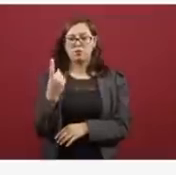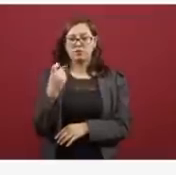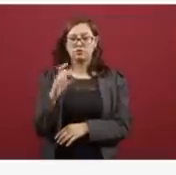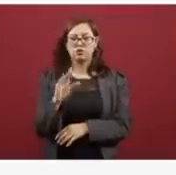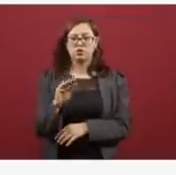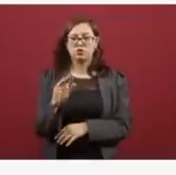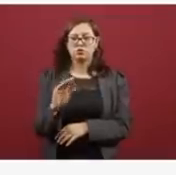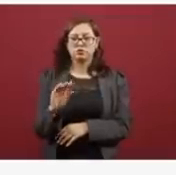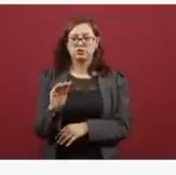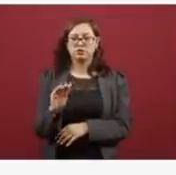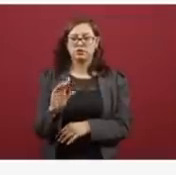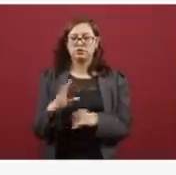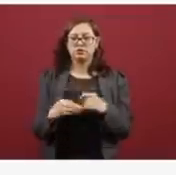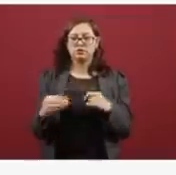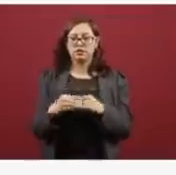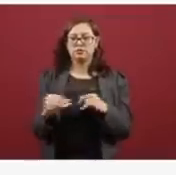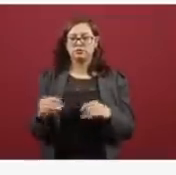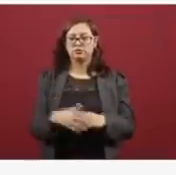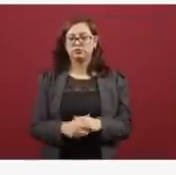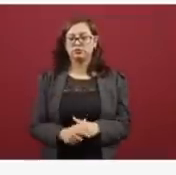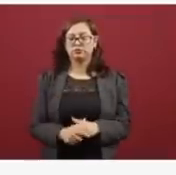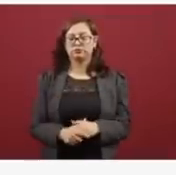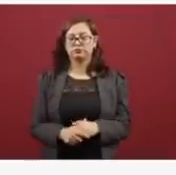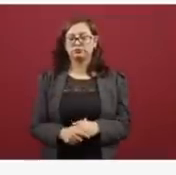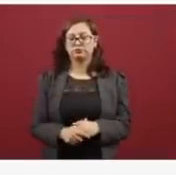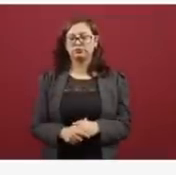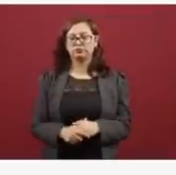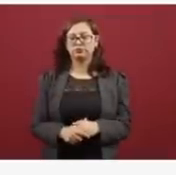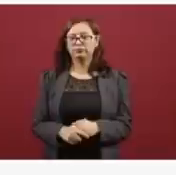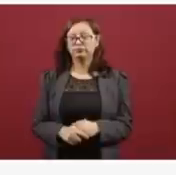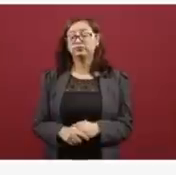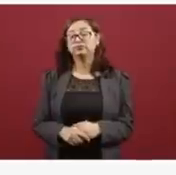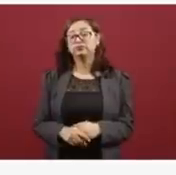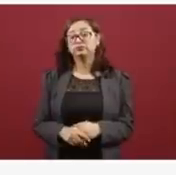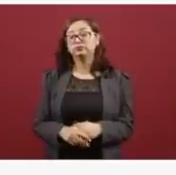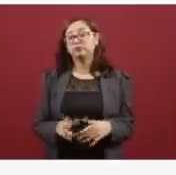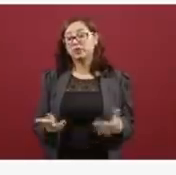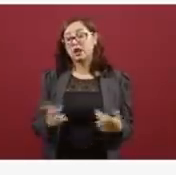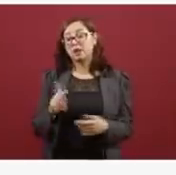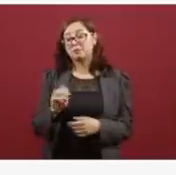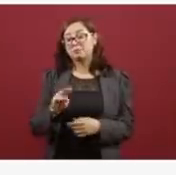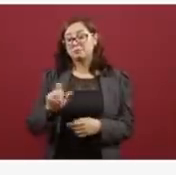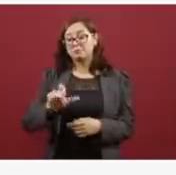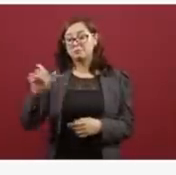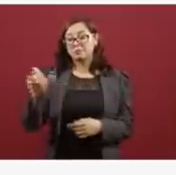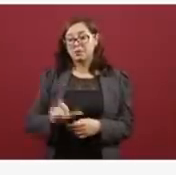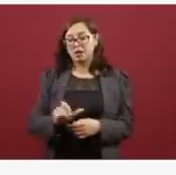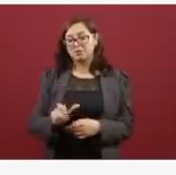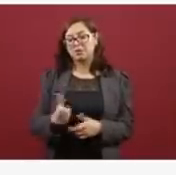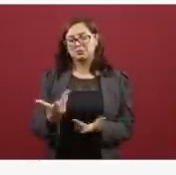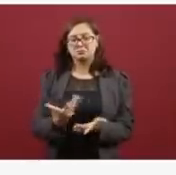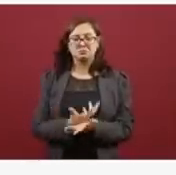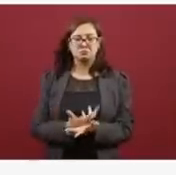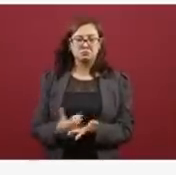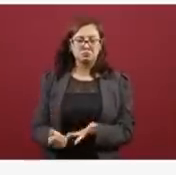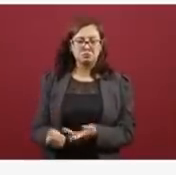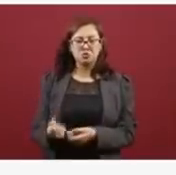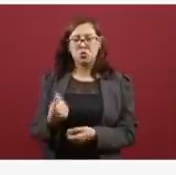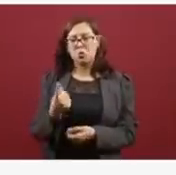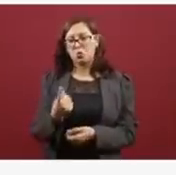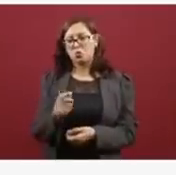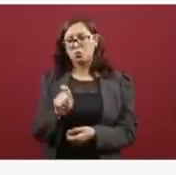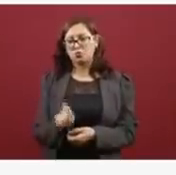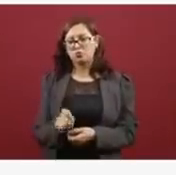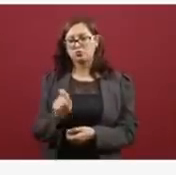88 centavos al litro los franquiciatarios de pemex en promedio están subiendo 1.48